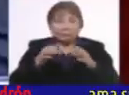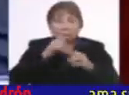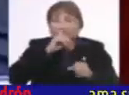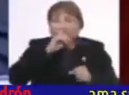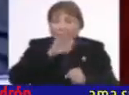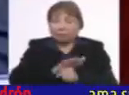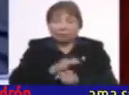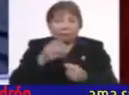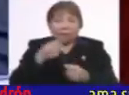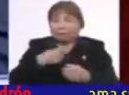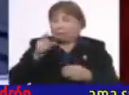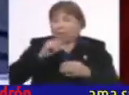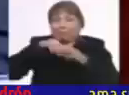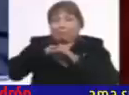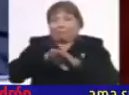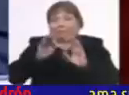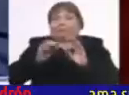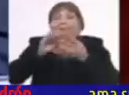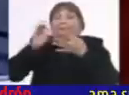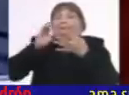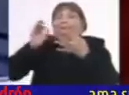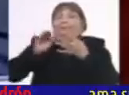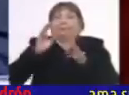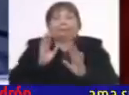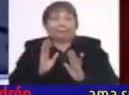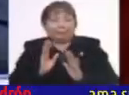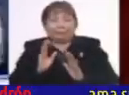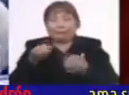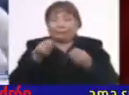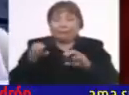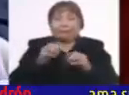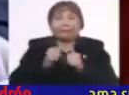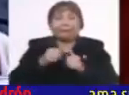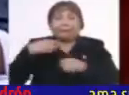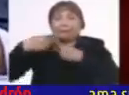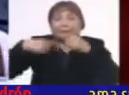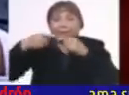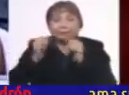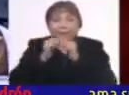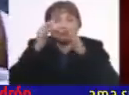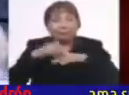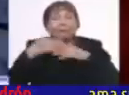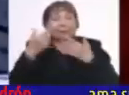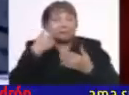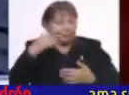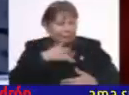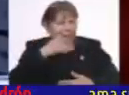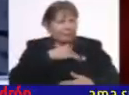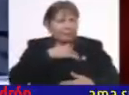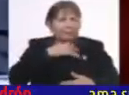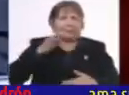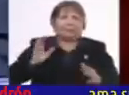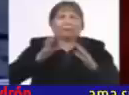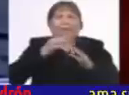cumpliendo no salió no entré en ningún detalle de cómo iba a hacer días posteriores si presenté al